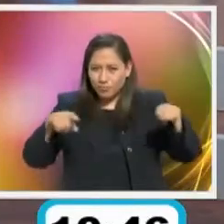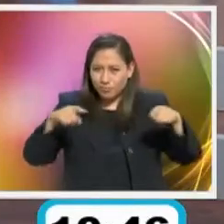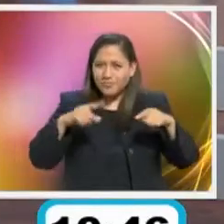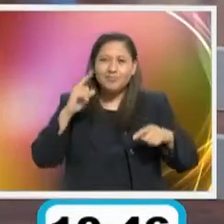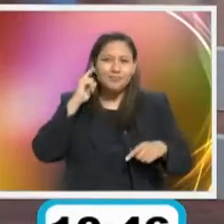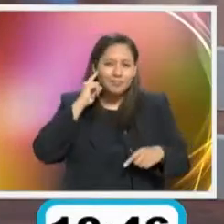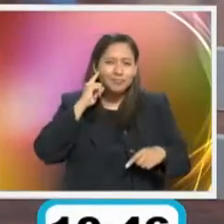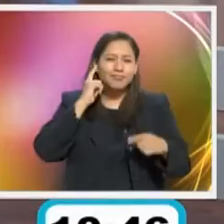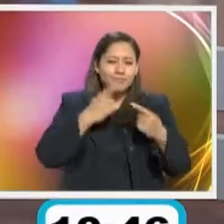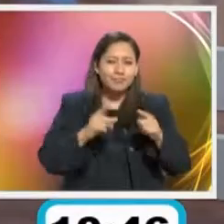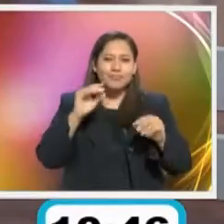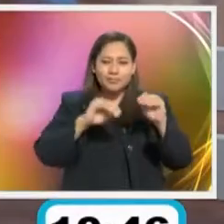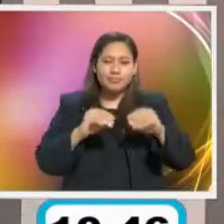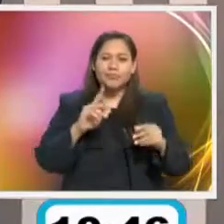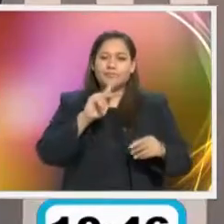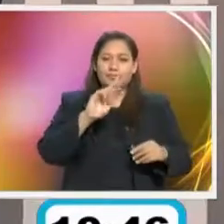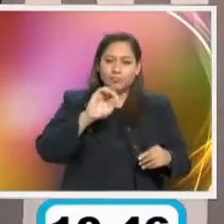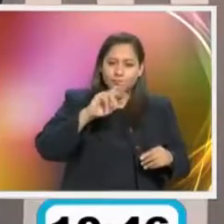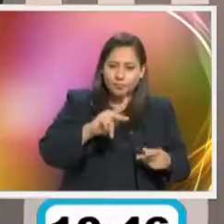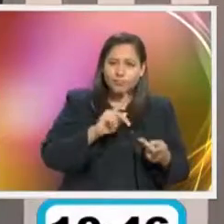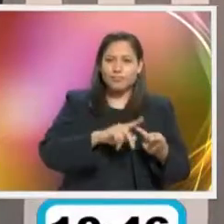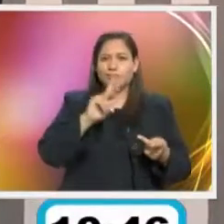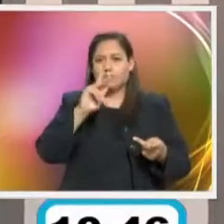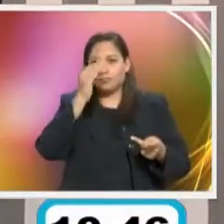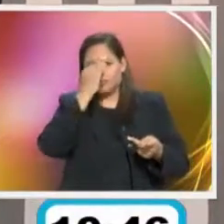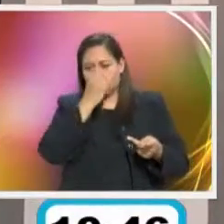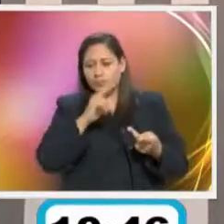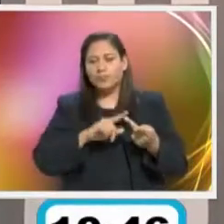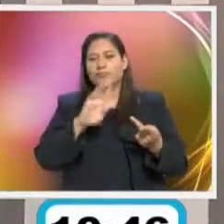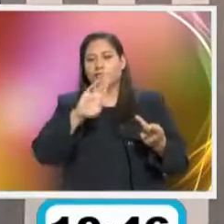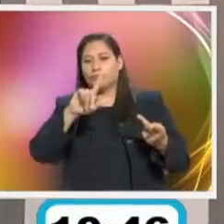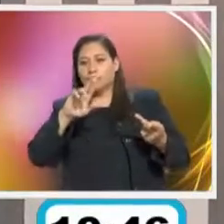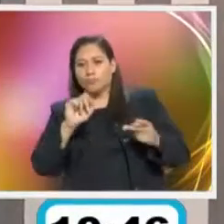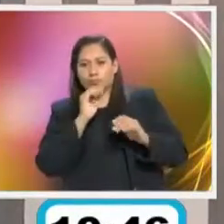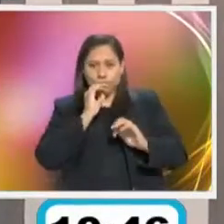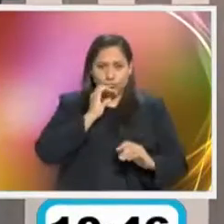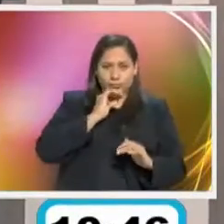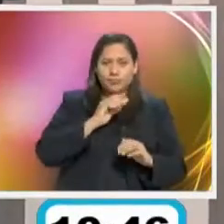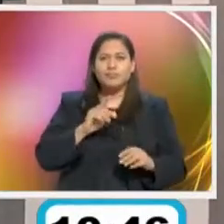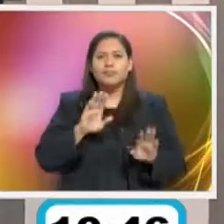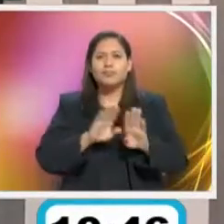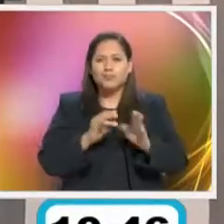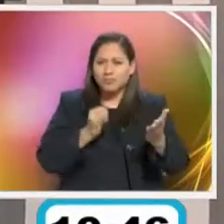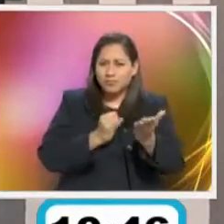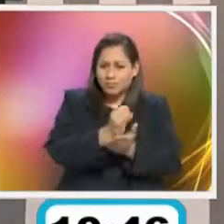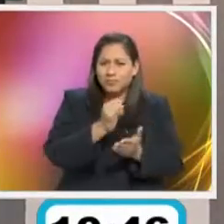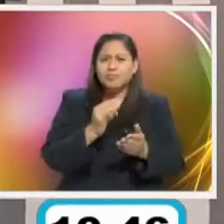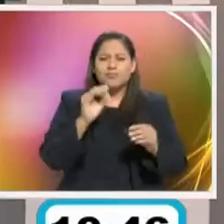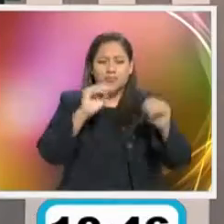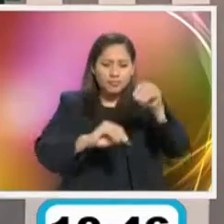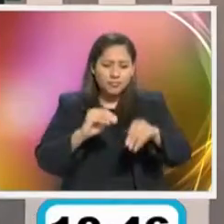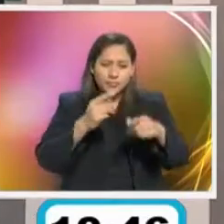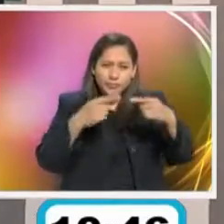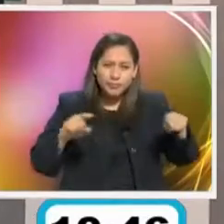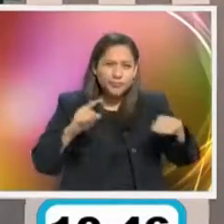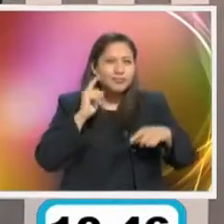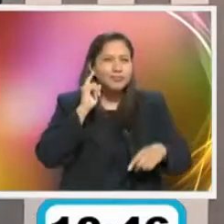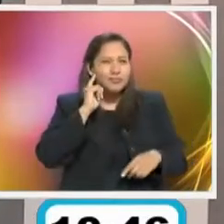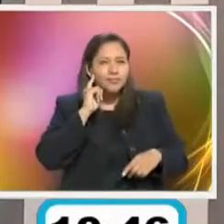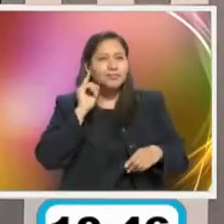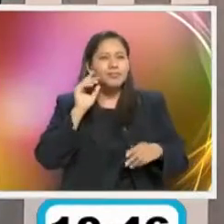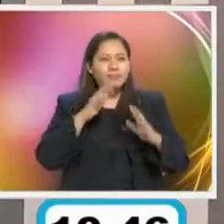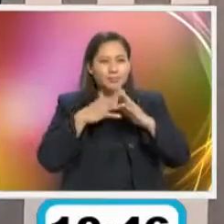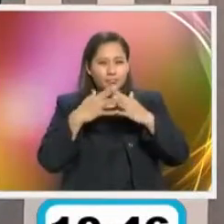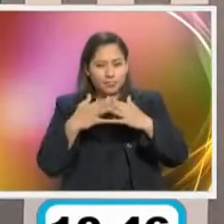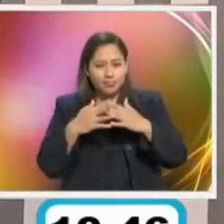musicales Así también. es, funk, pop, algo de groove por ahí. ¿Y en qué momento decidieron ustedes pues mezclar géneros musicales para formar